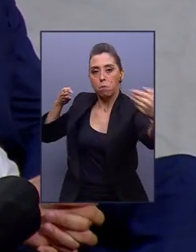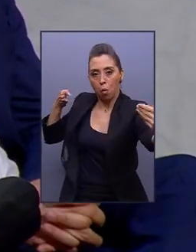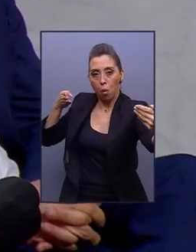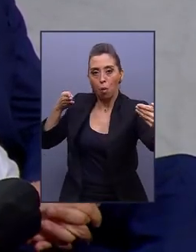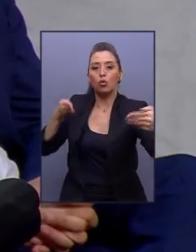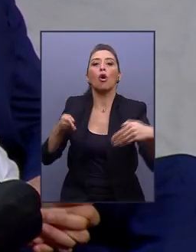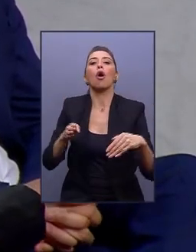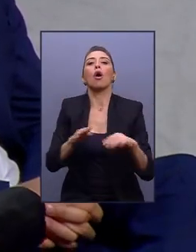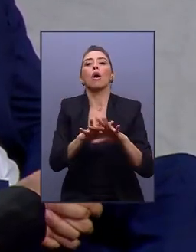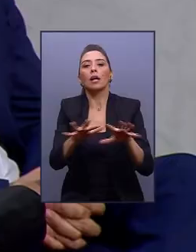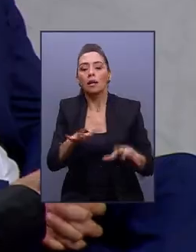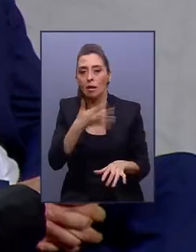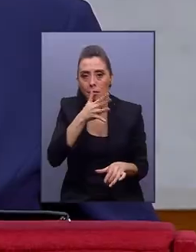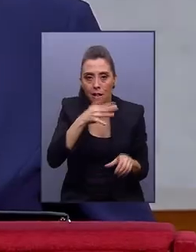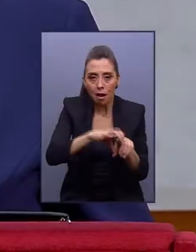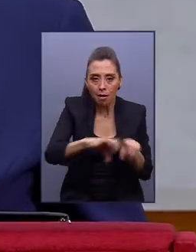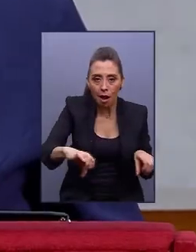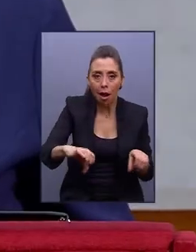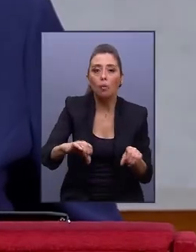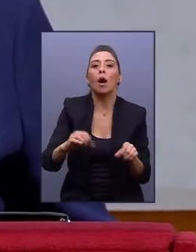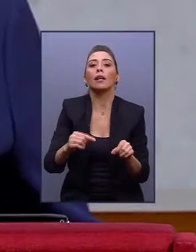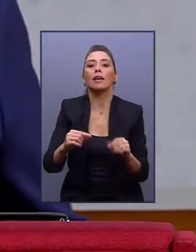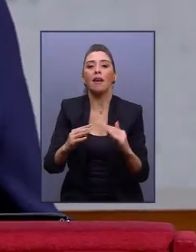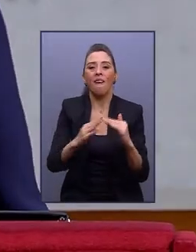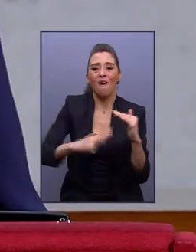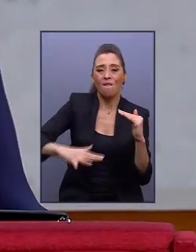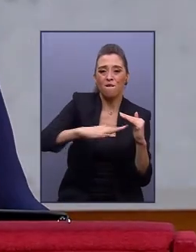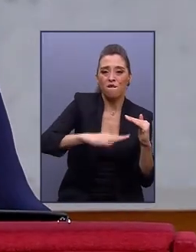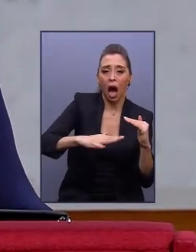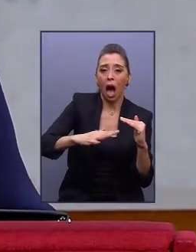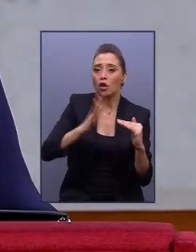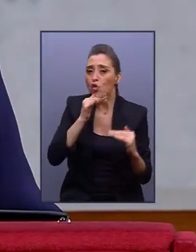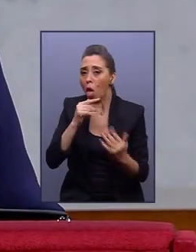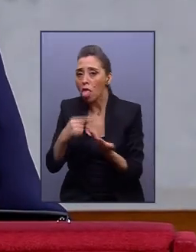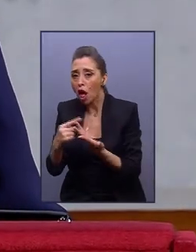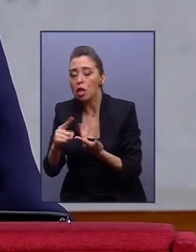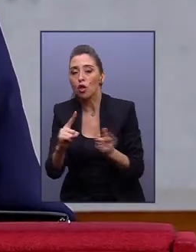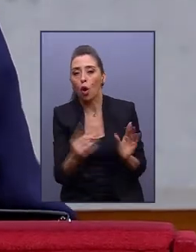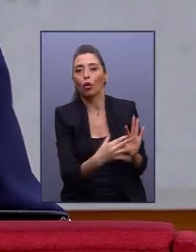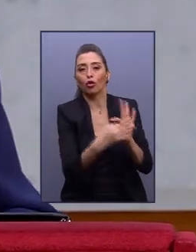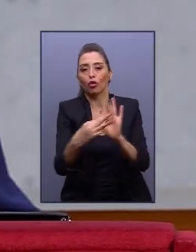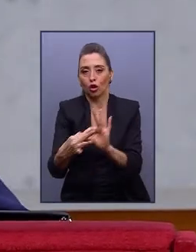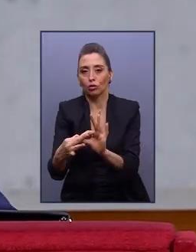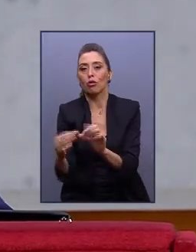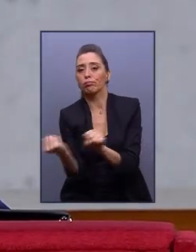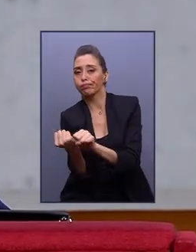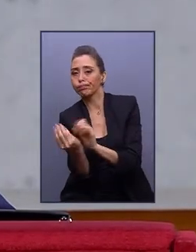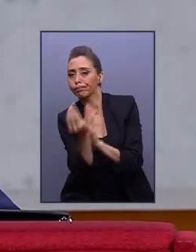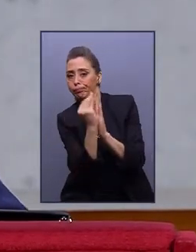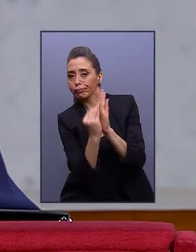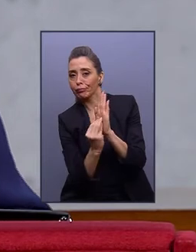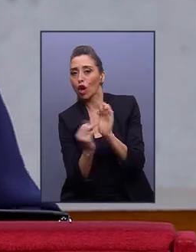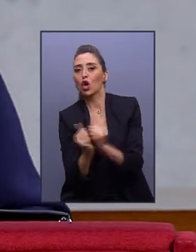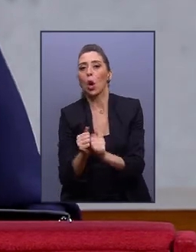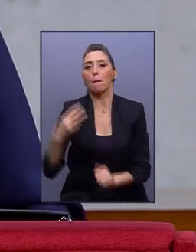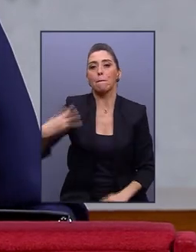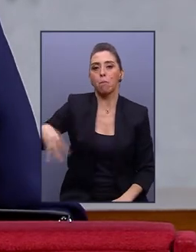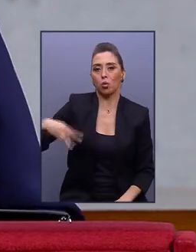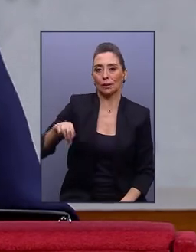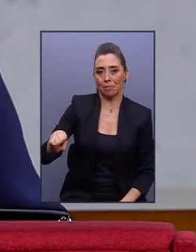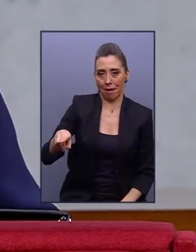infraestructura sanitaria y conectividad barrial, entre otras medidas que estamos trabajando también en conjunto con el municipio.